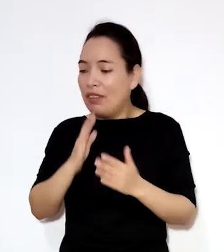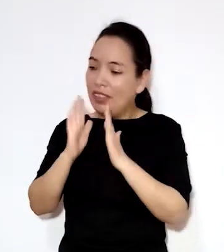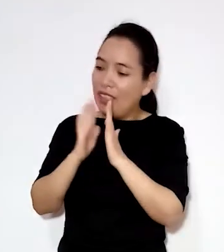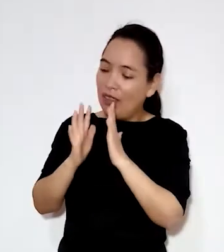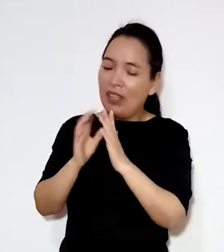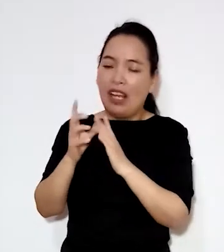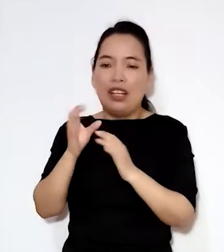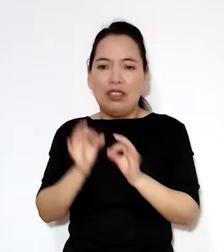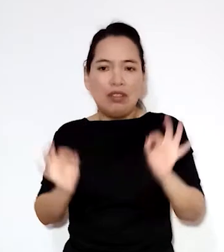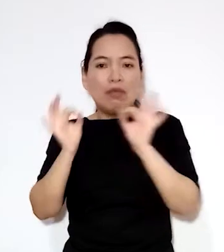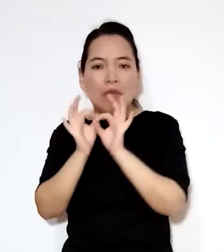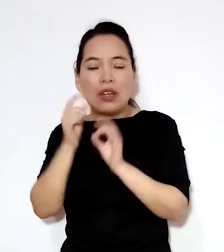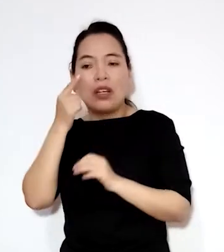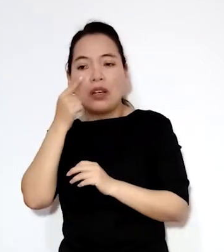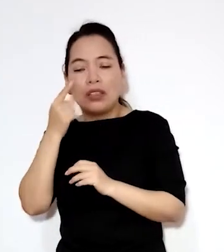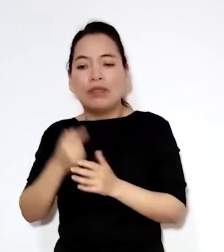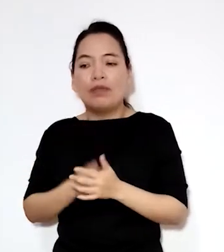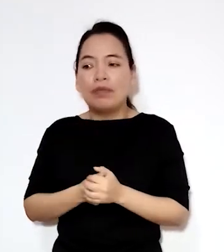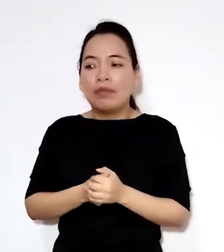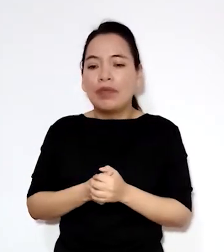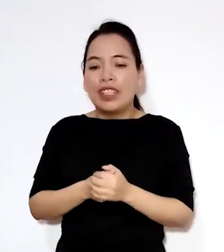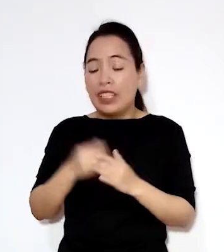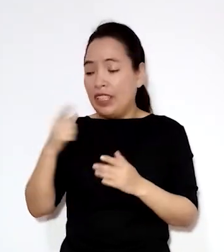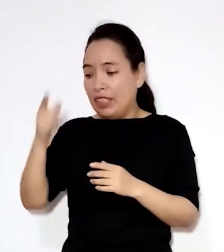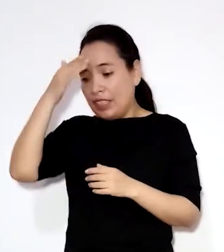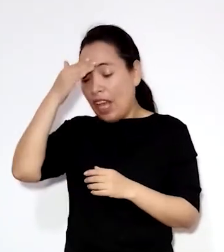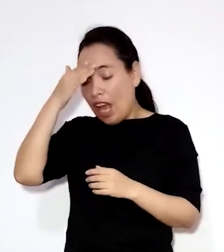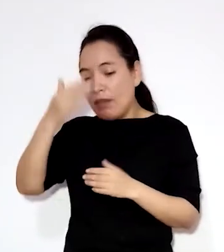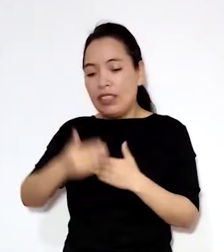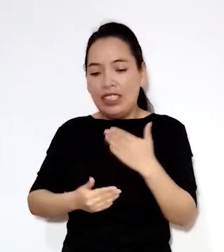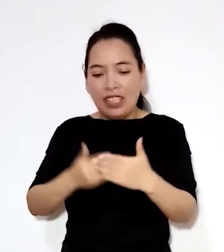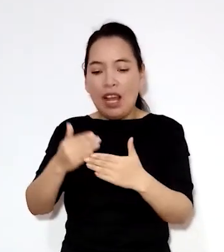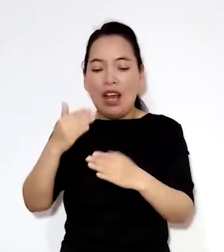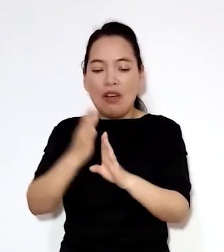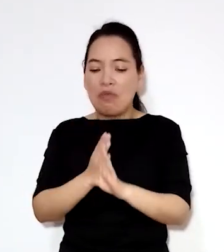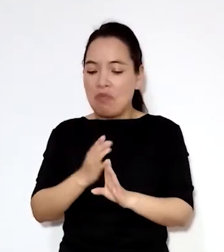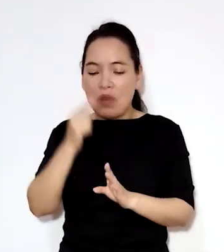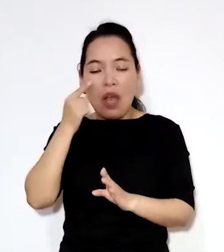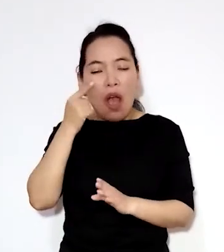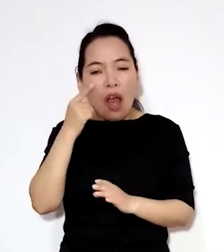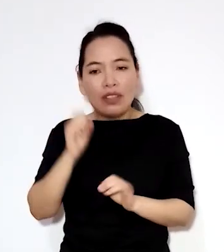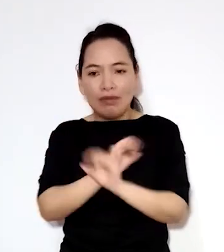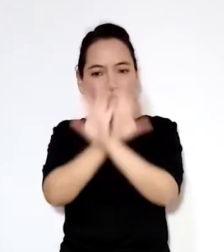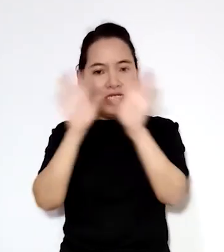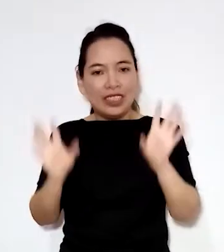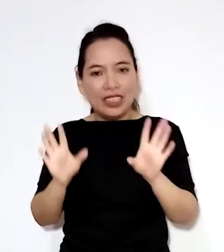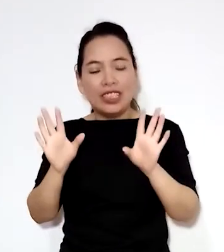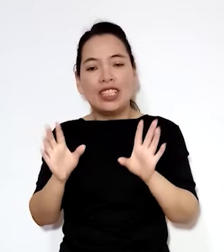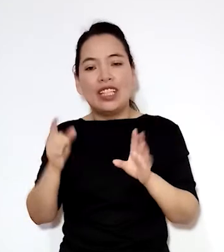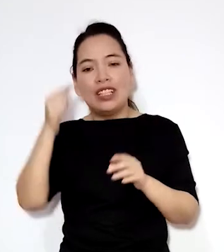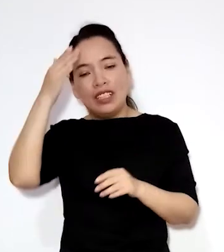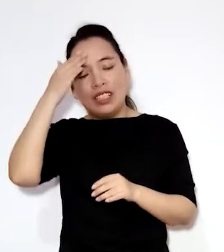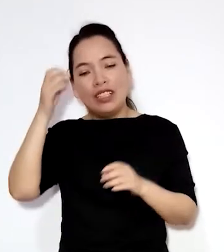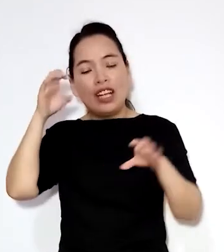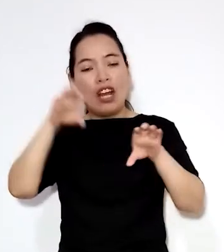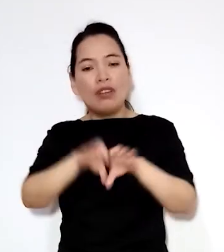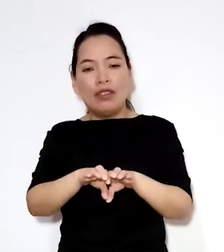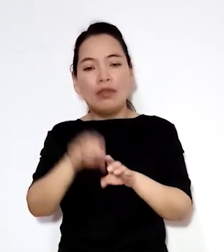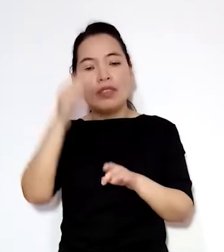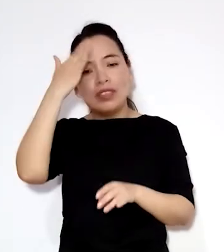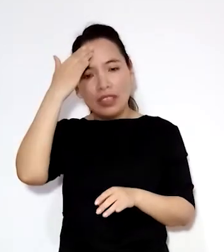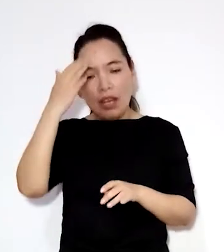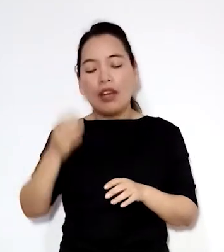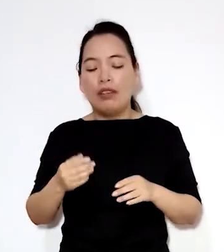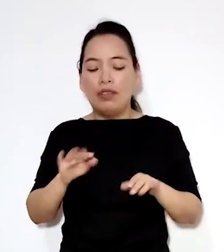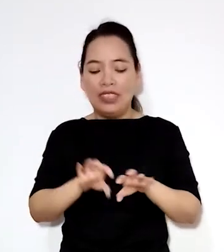mí, y a pesar de que sé que en esta charla vamos a estar conversando con gente que está completamente en línea con